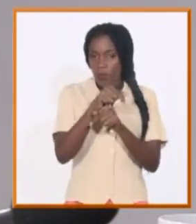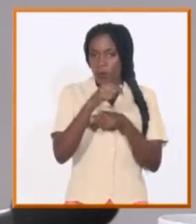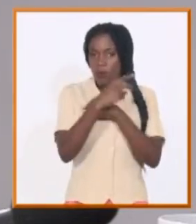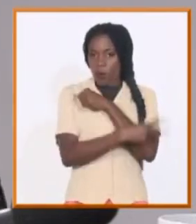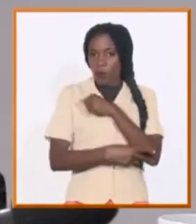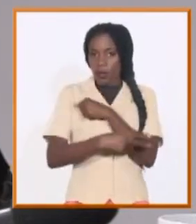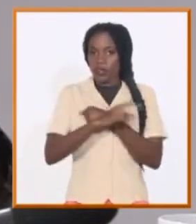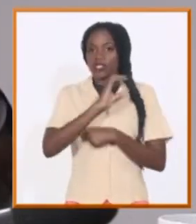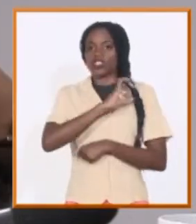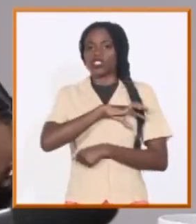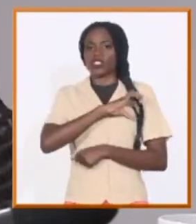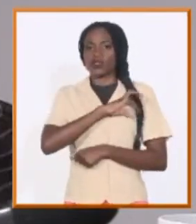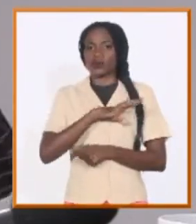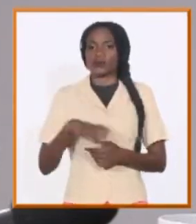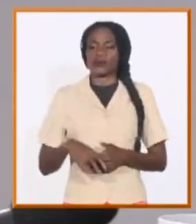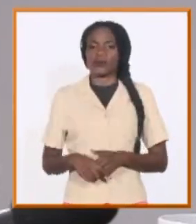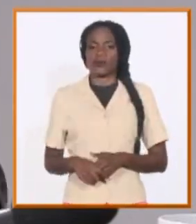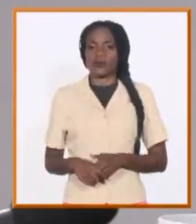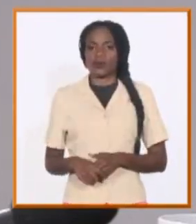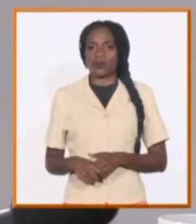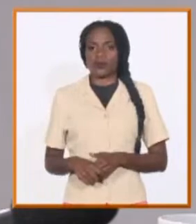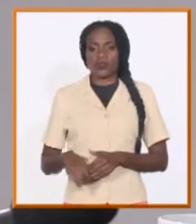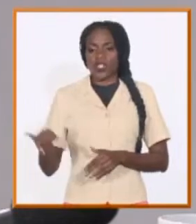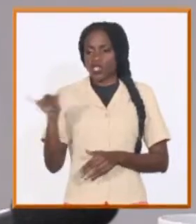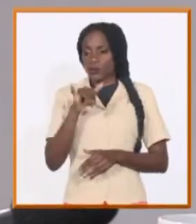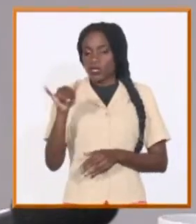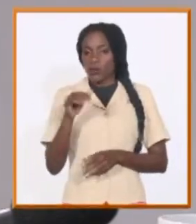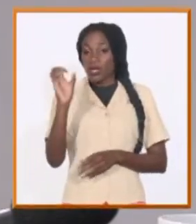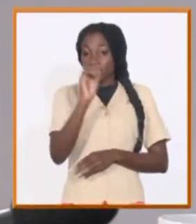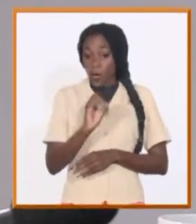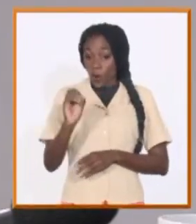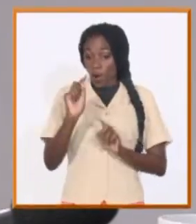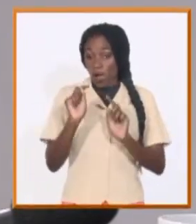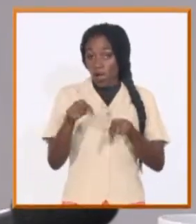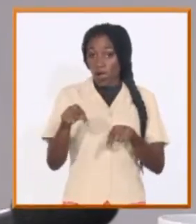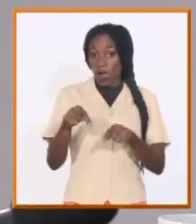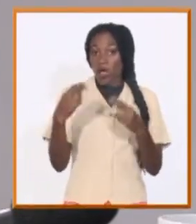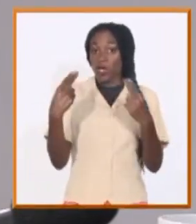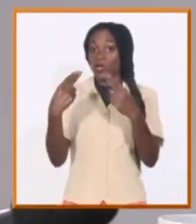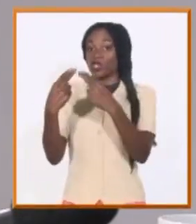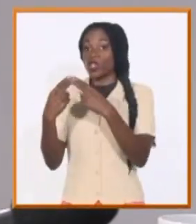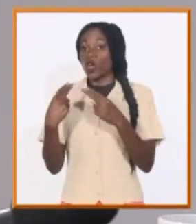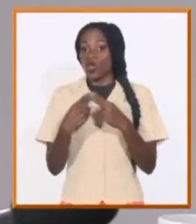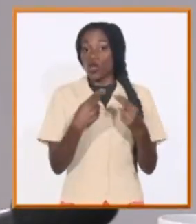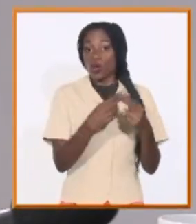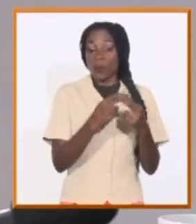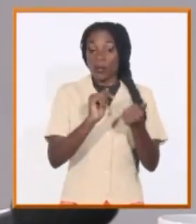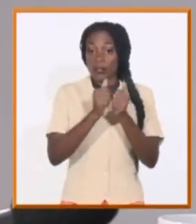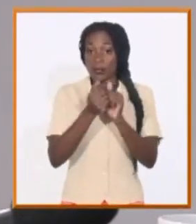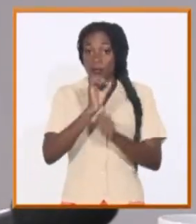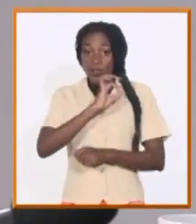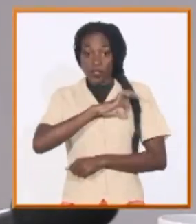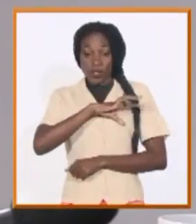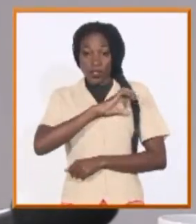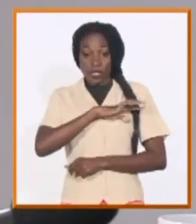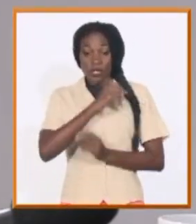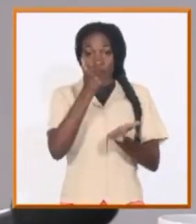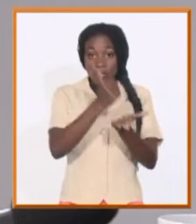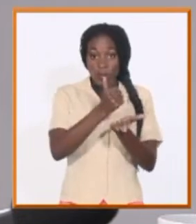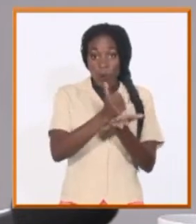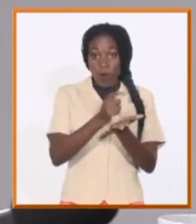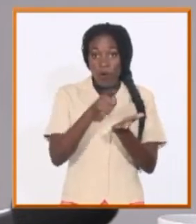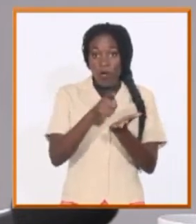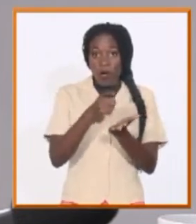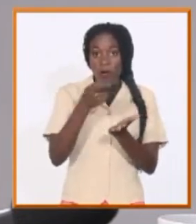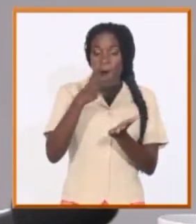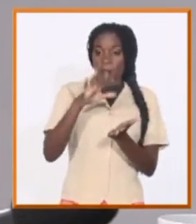referirme específicamente a cómo estuvieron también la organización de los Juegos. Bueno, Santiago de Chile, una ciudad con